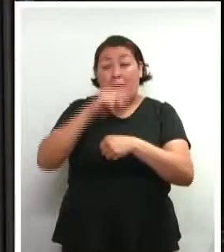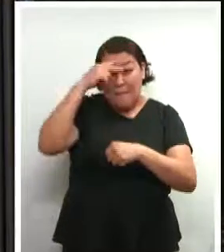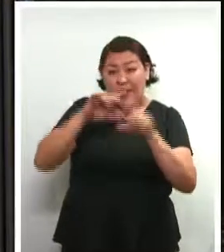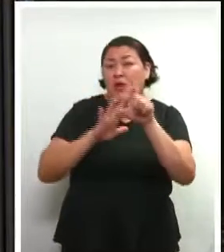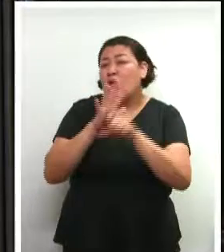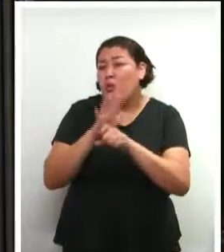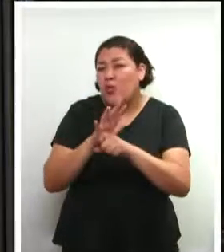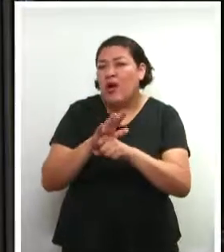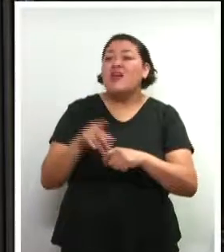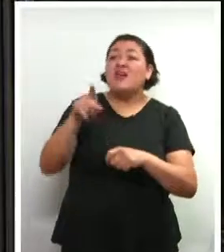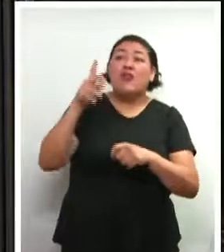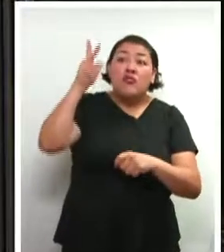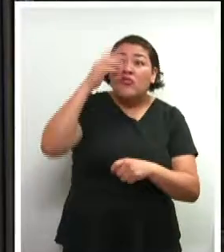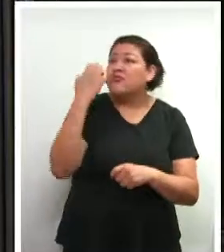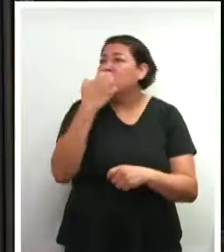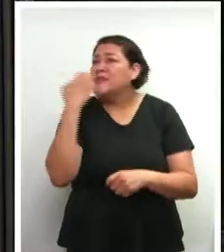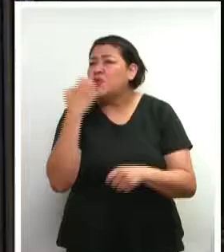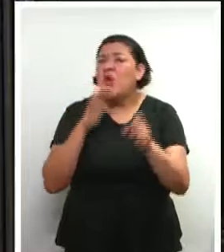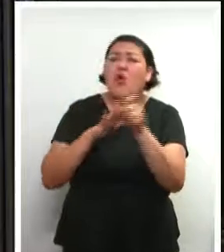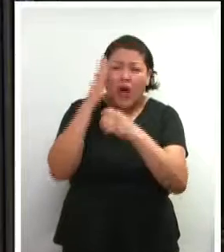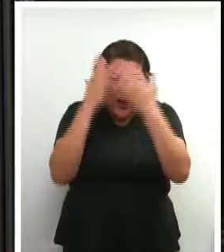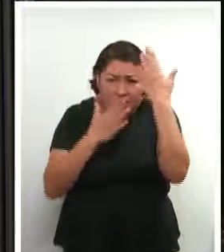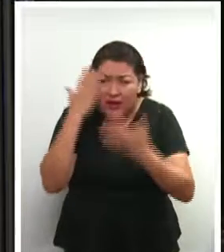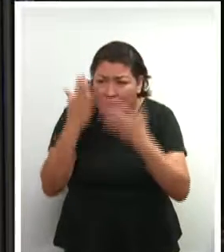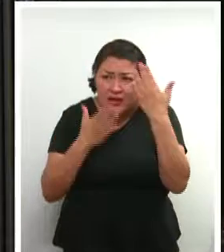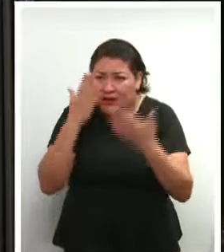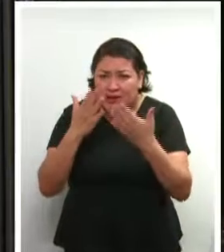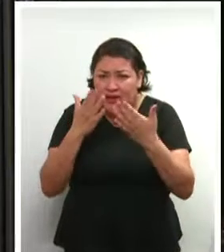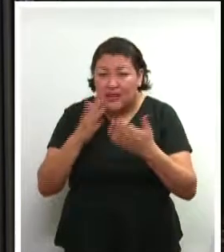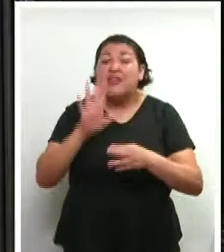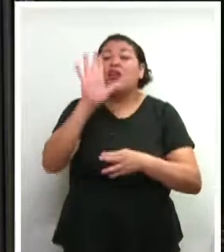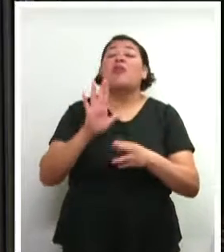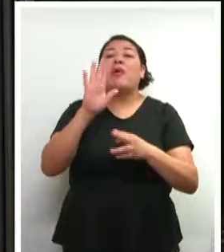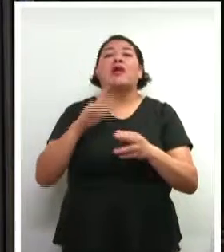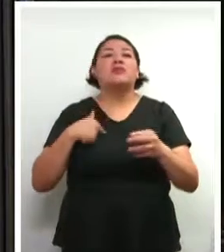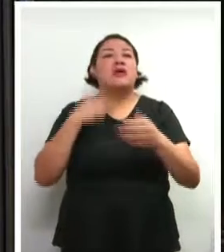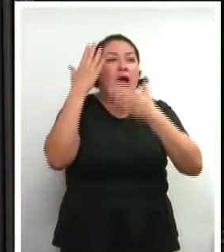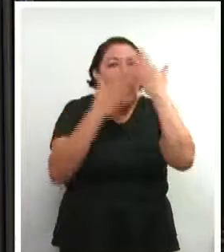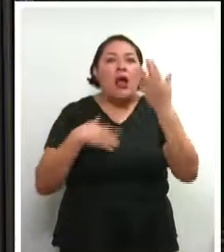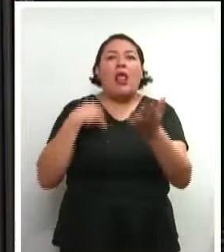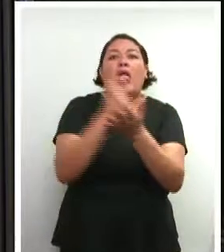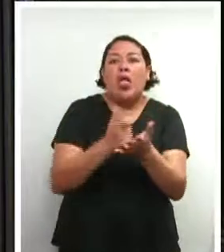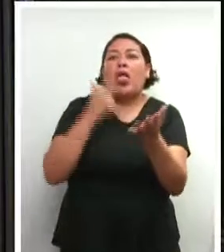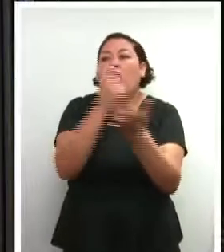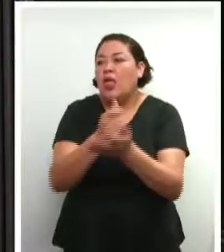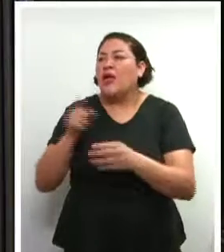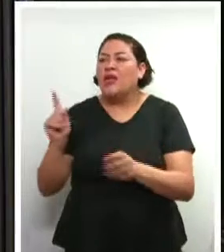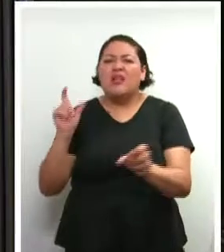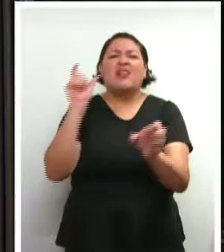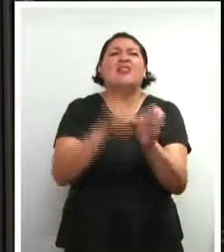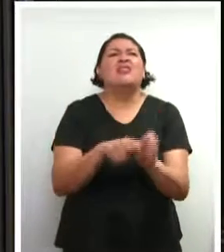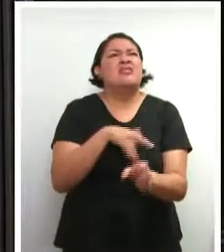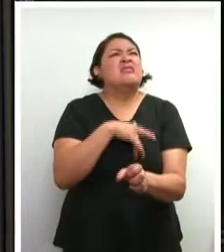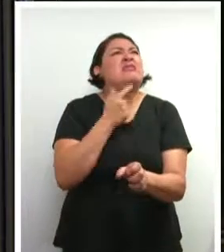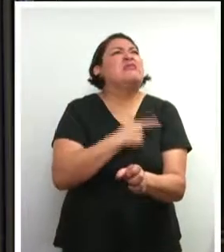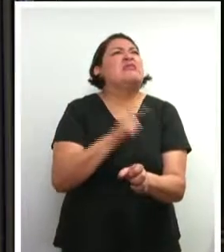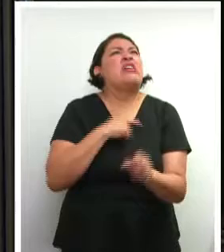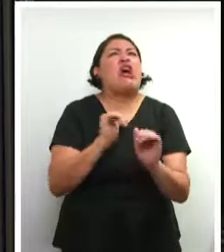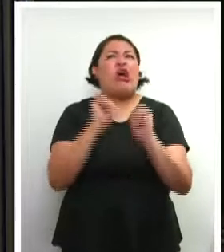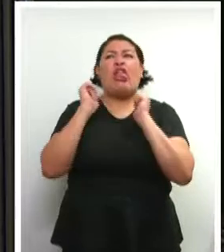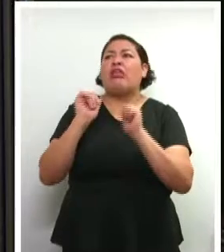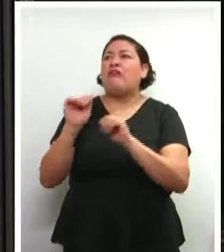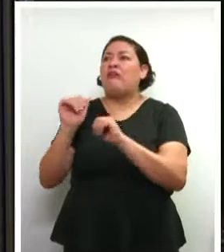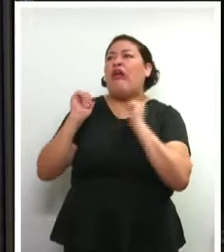orientación vocacional. ¿Cuántos miles de millones no se dilapidan en pagar carreras de tantos millones de estudiantes que nunca las acaban? La sobrevaloración de las